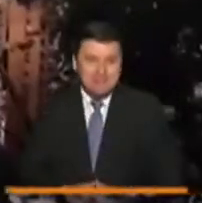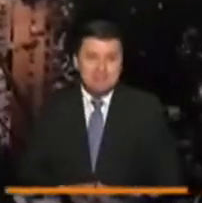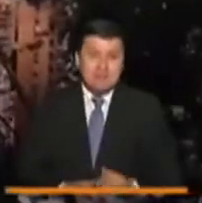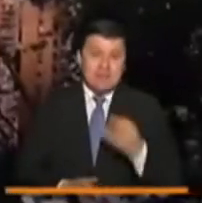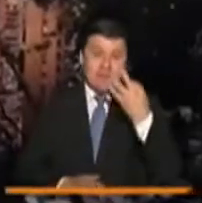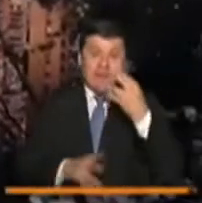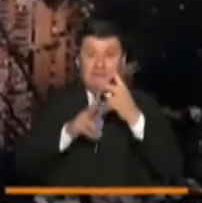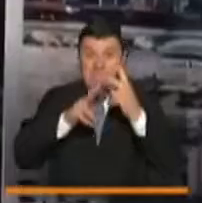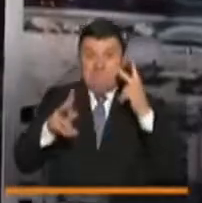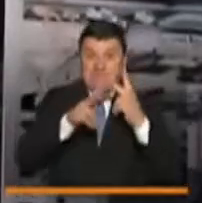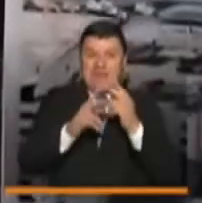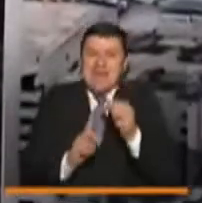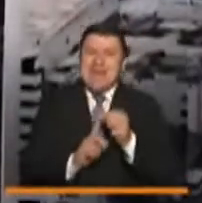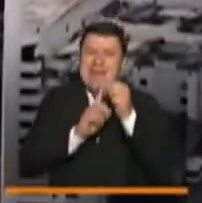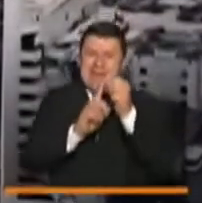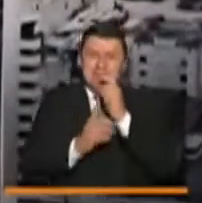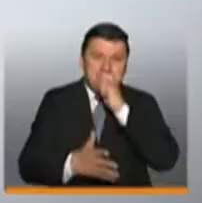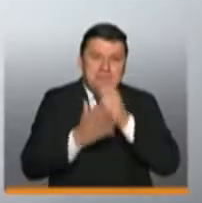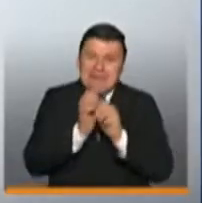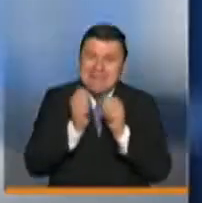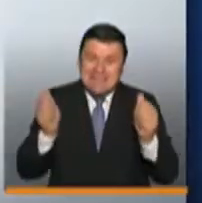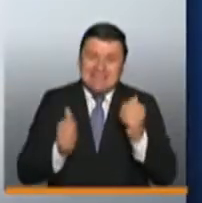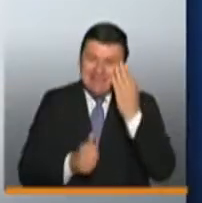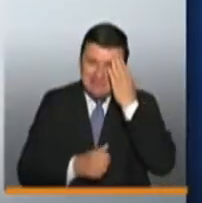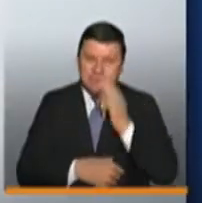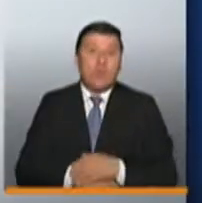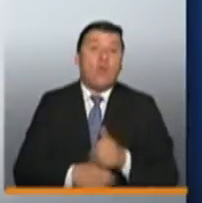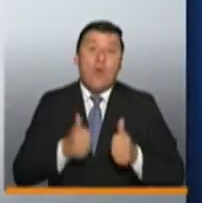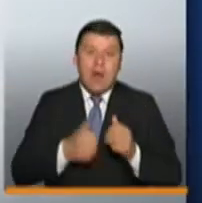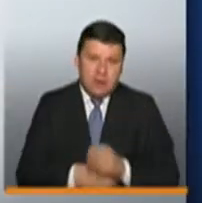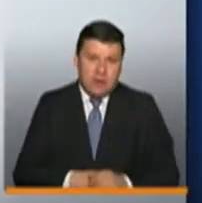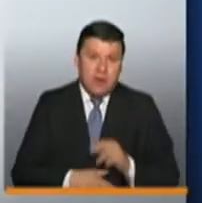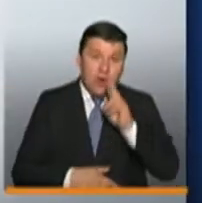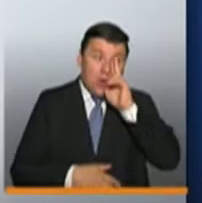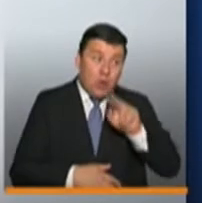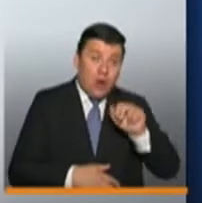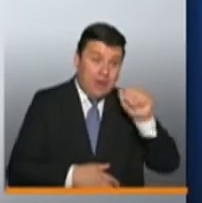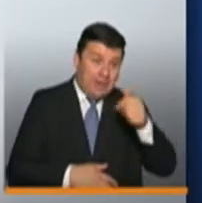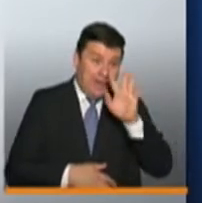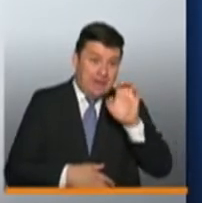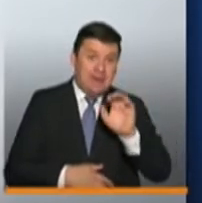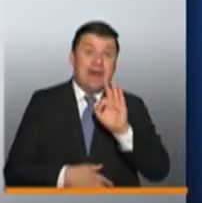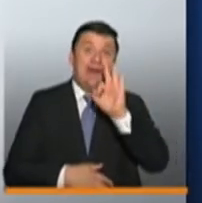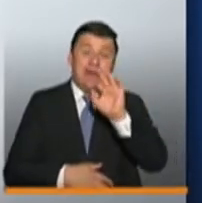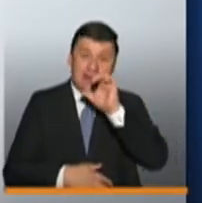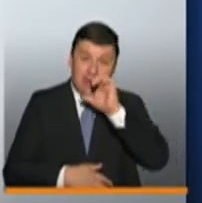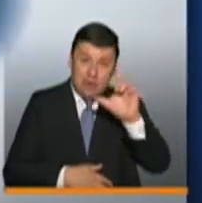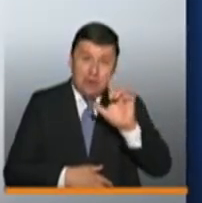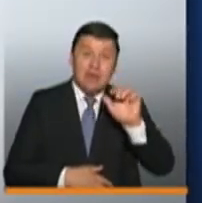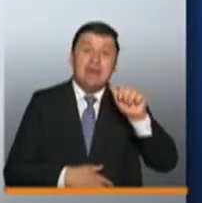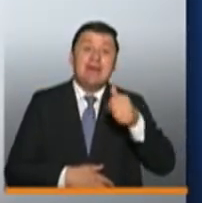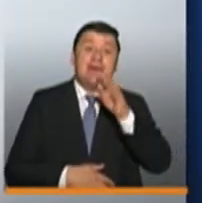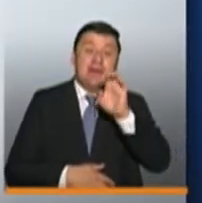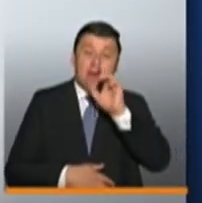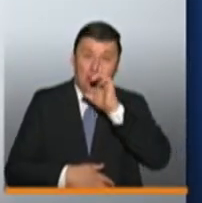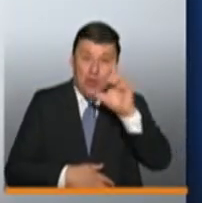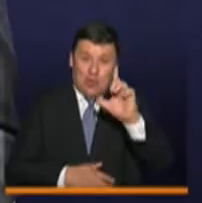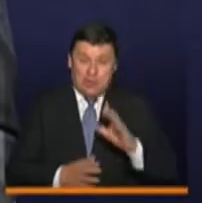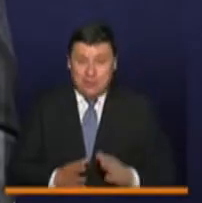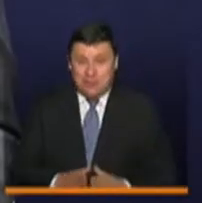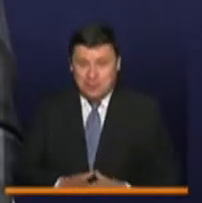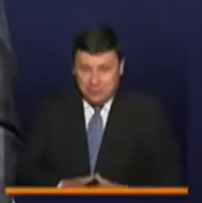Las tres fechas de la exención especial en el impuesto sobre las ventas IVA son junio 19, 3 de julio y julio